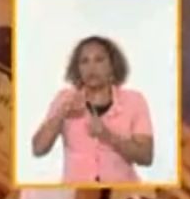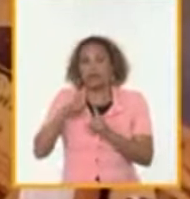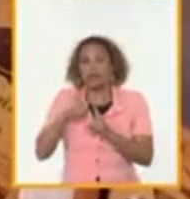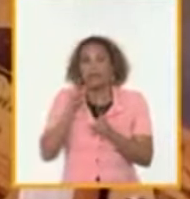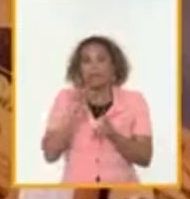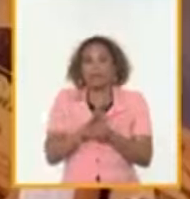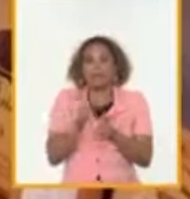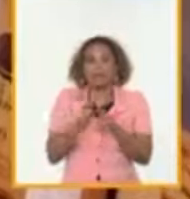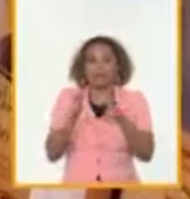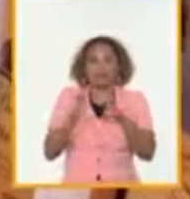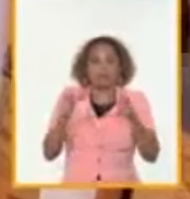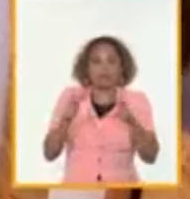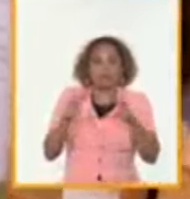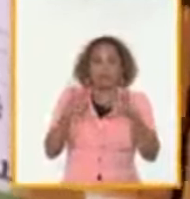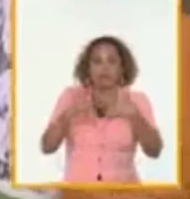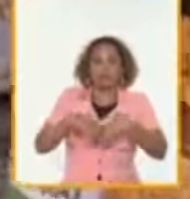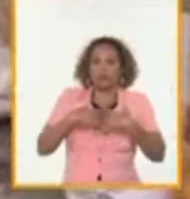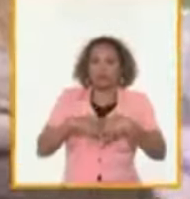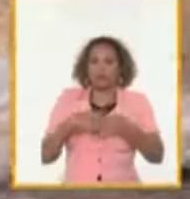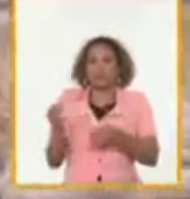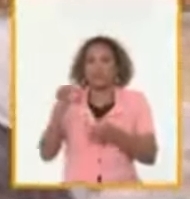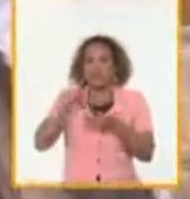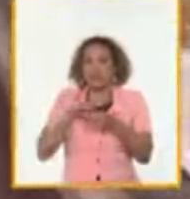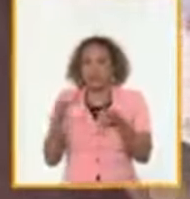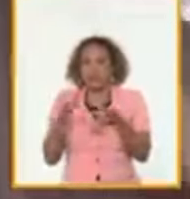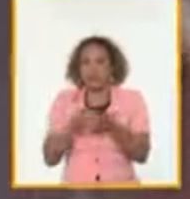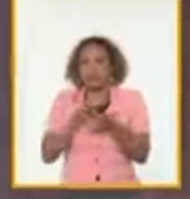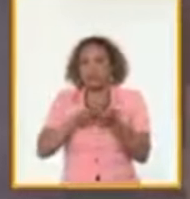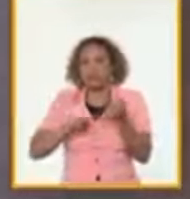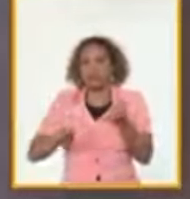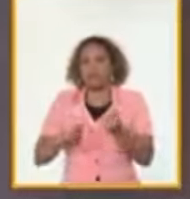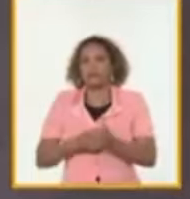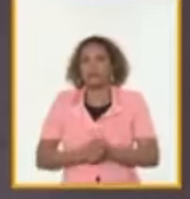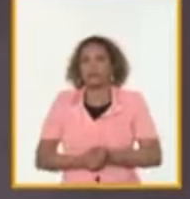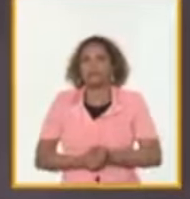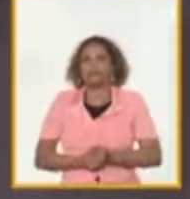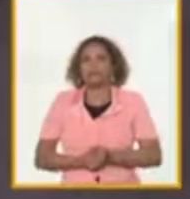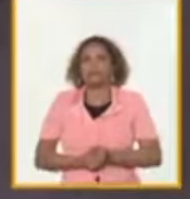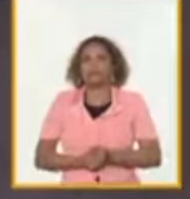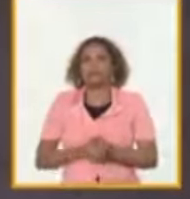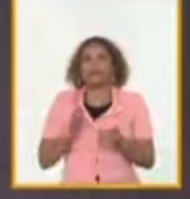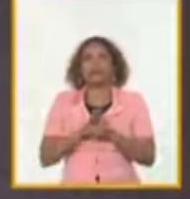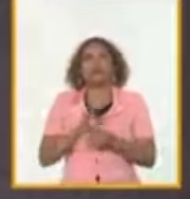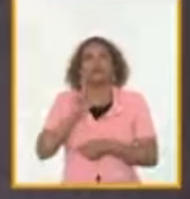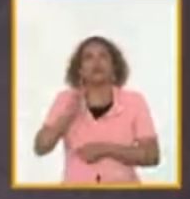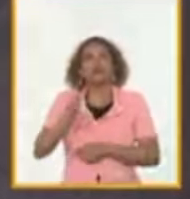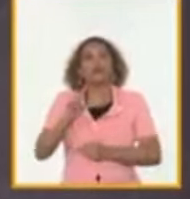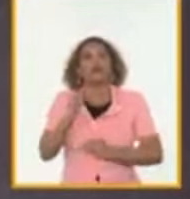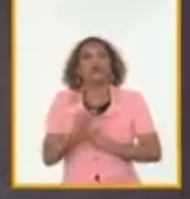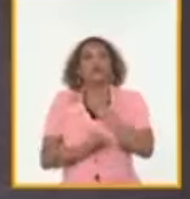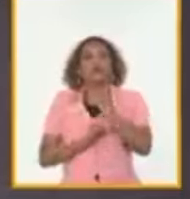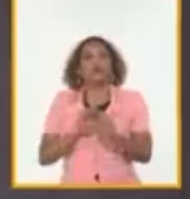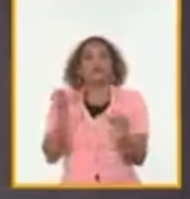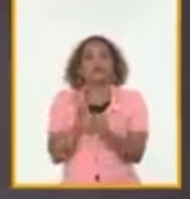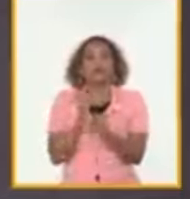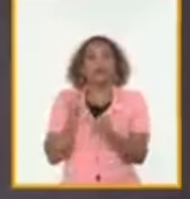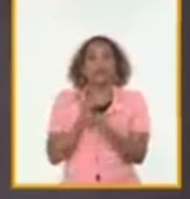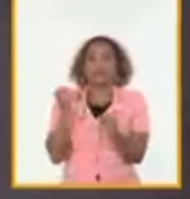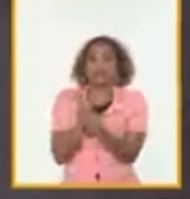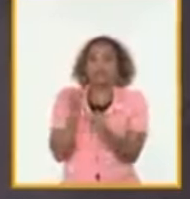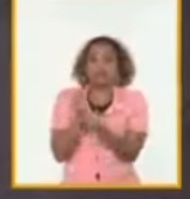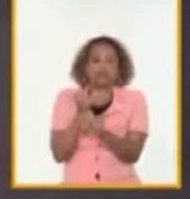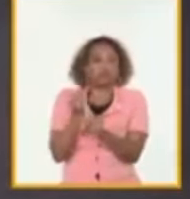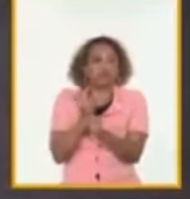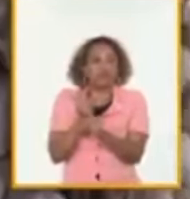incremento de los de los ingresos en la provincia de hecho desde que desde el lunes se ha venido trabajando bien fuerte Yo creo que